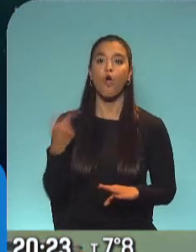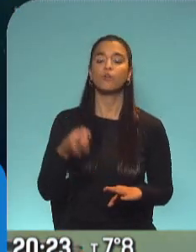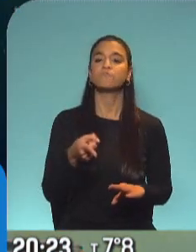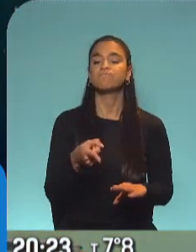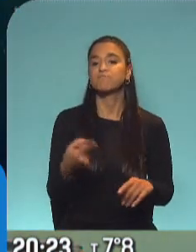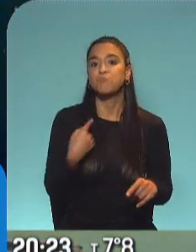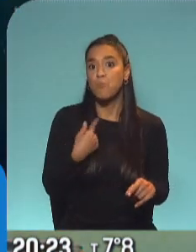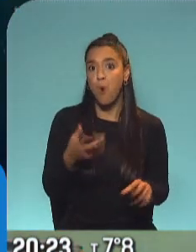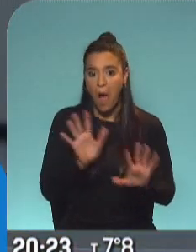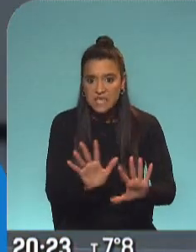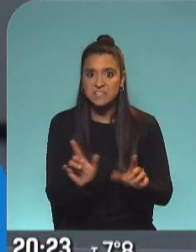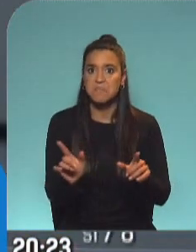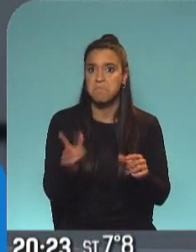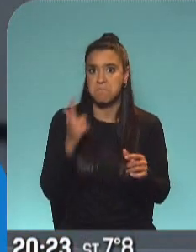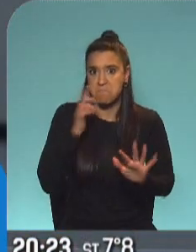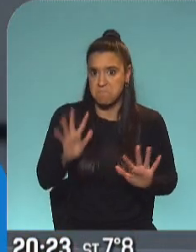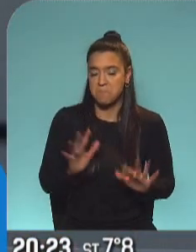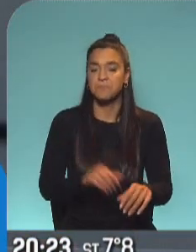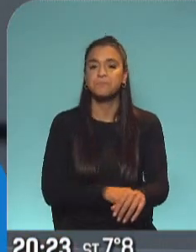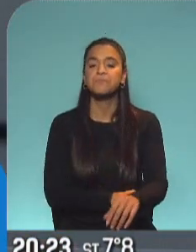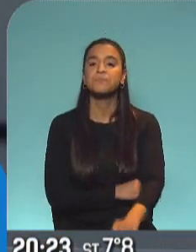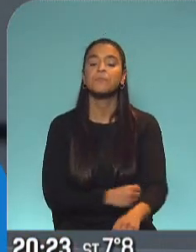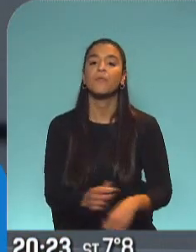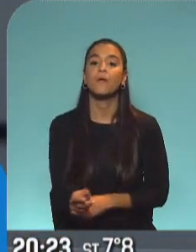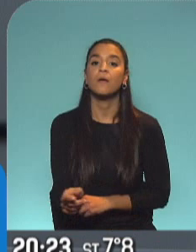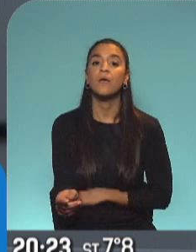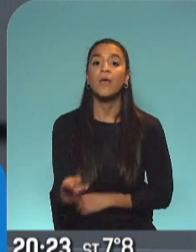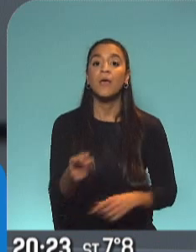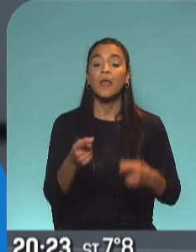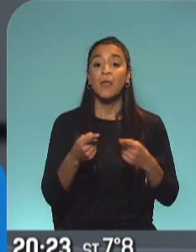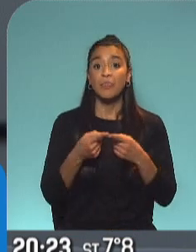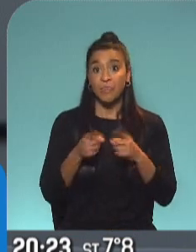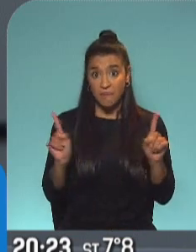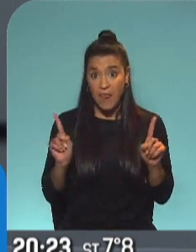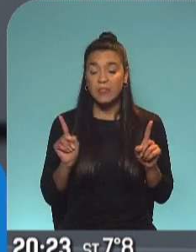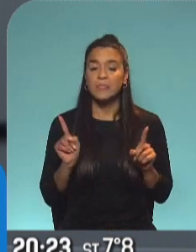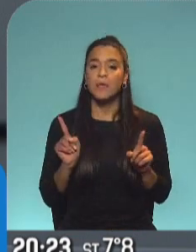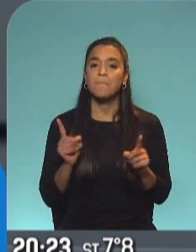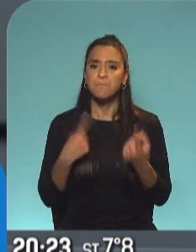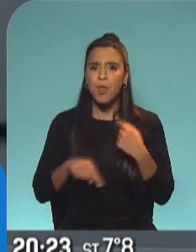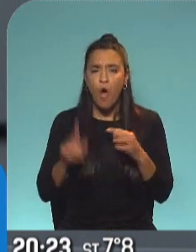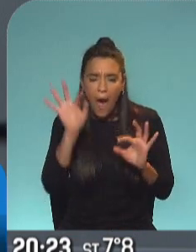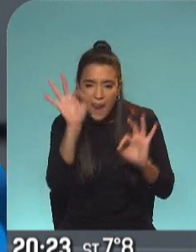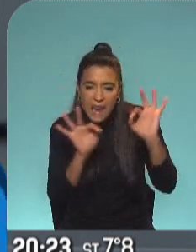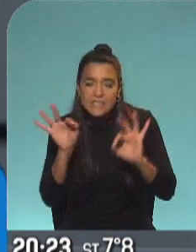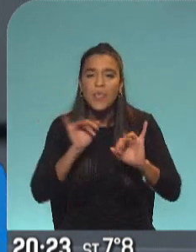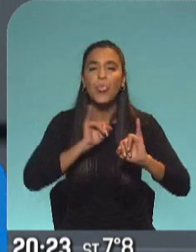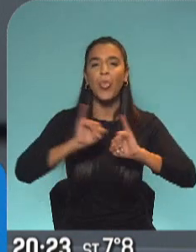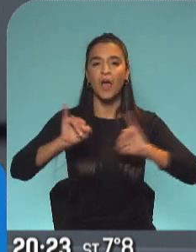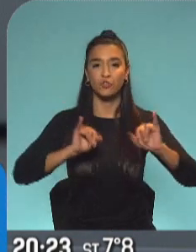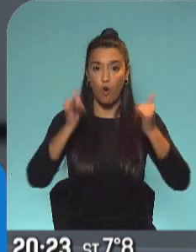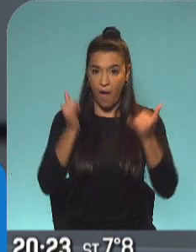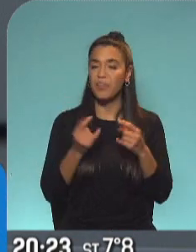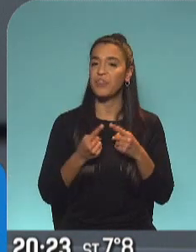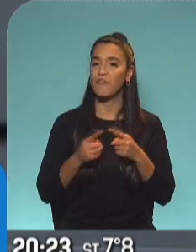habían escuchado disidencias. Sí, pronósticos distintos te diría, y también el análisis que hacen de los datos que tienen es